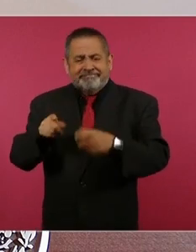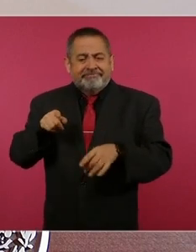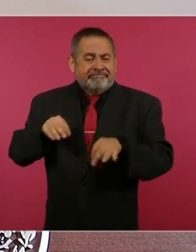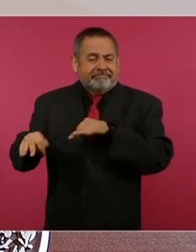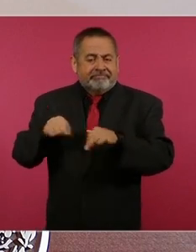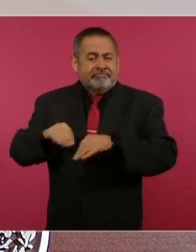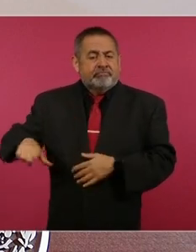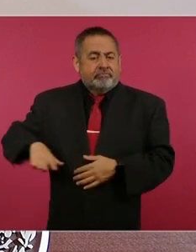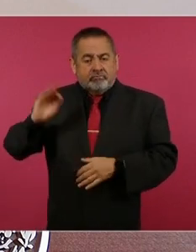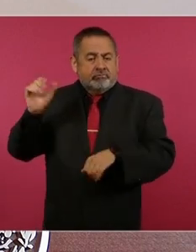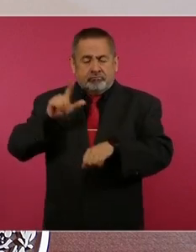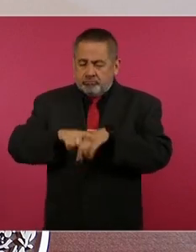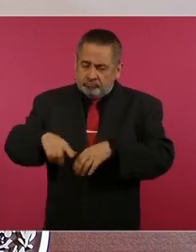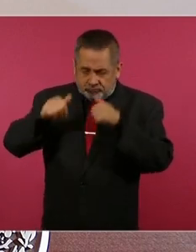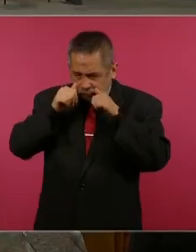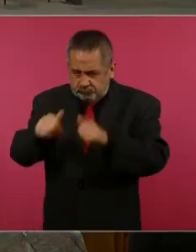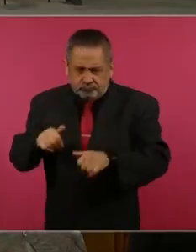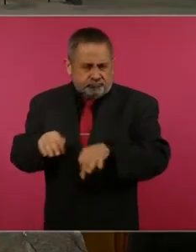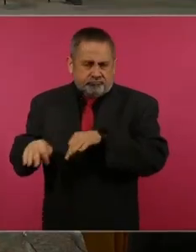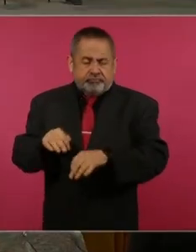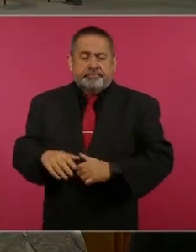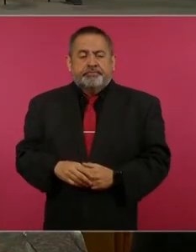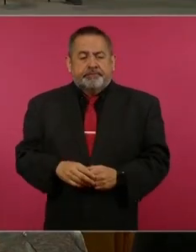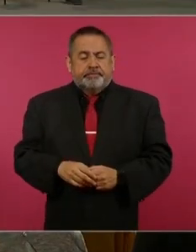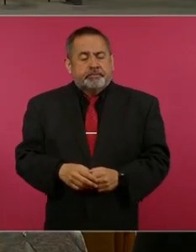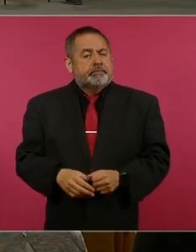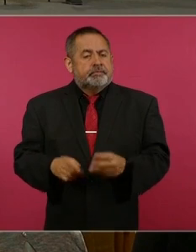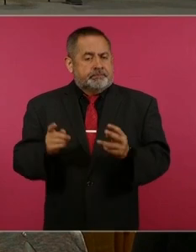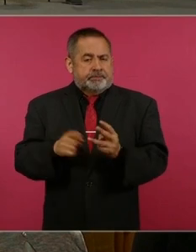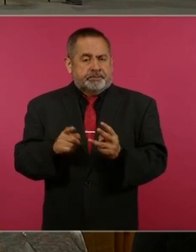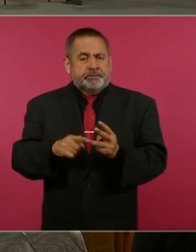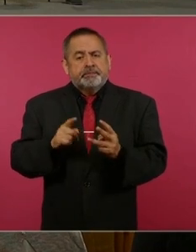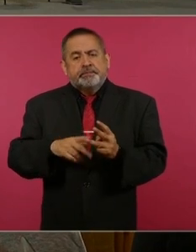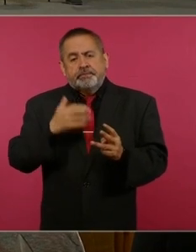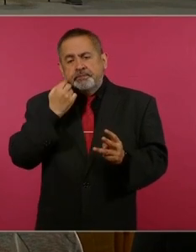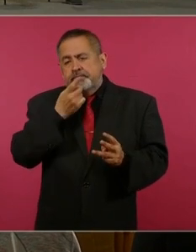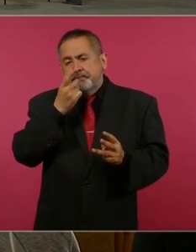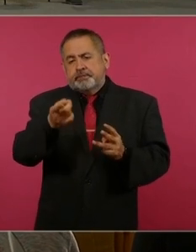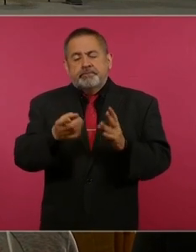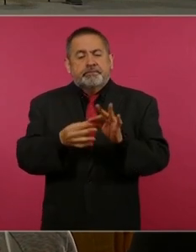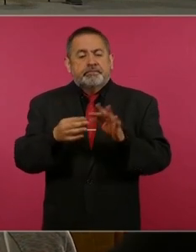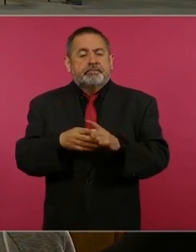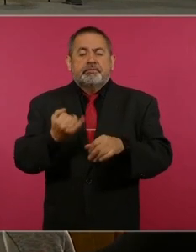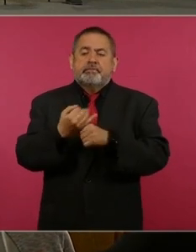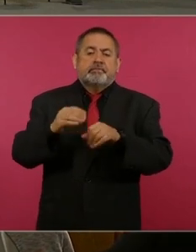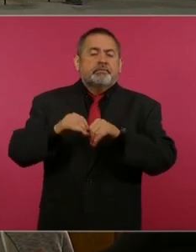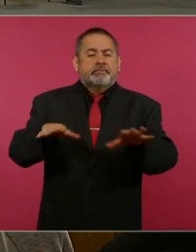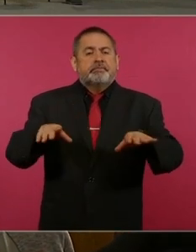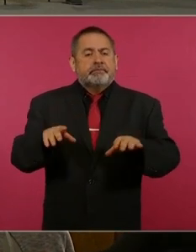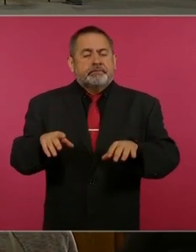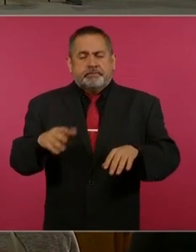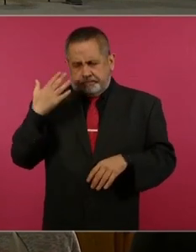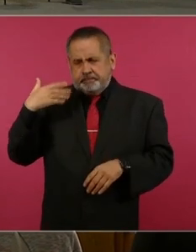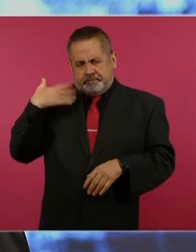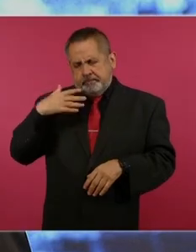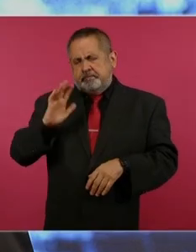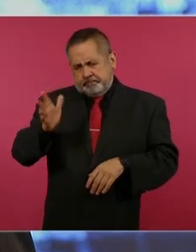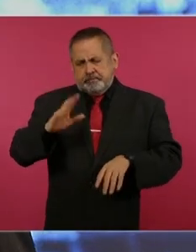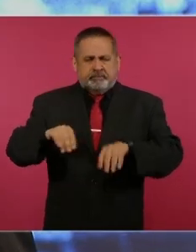del gobierno federal. En tercer momento, quisiera mencionarles a ustedes información que hemos hecho pública